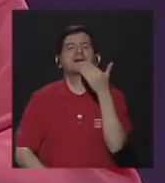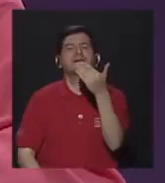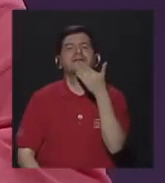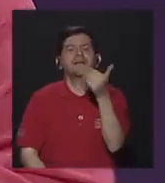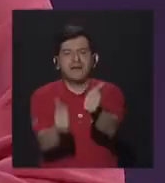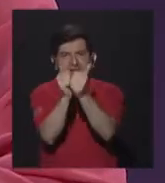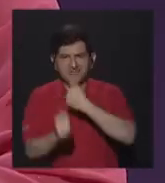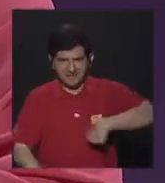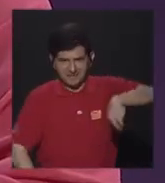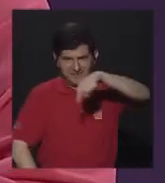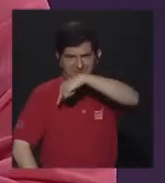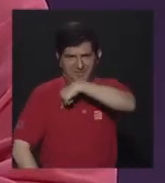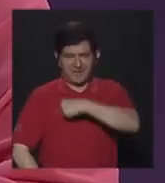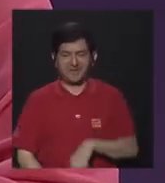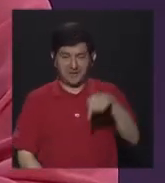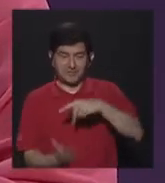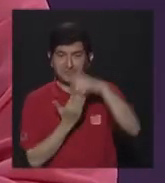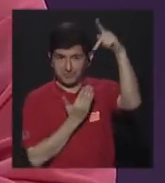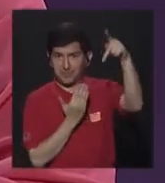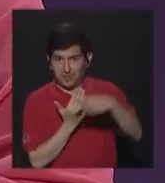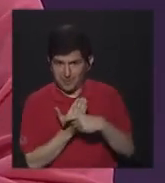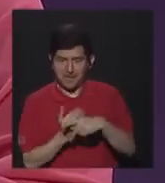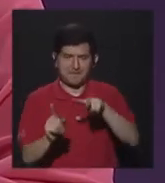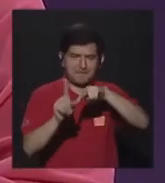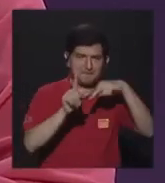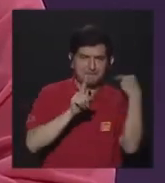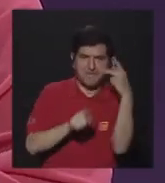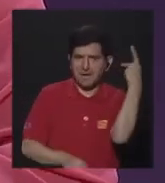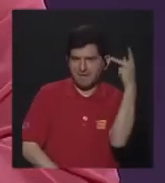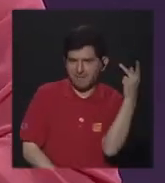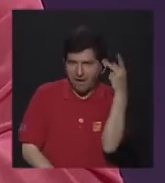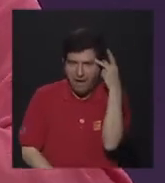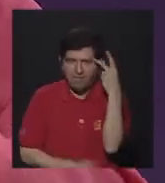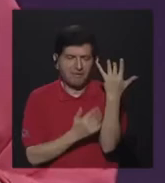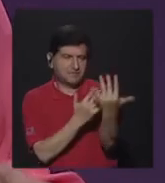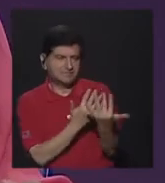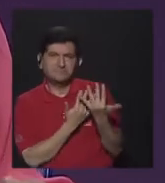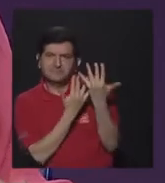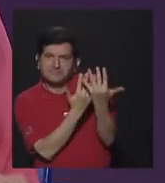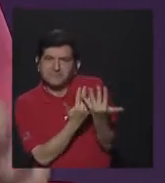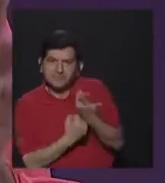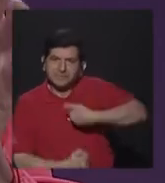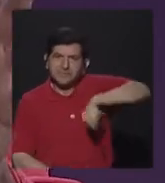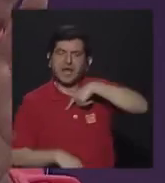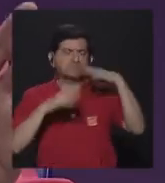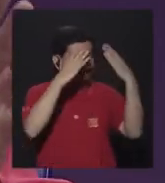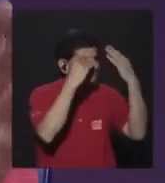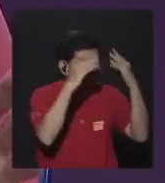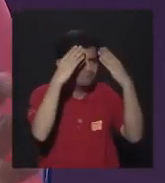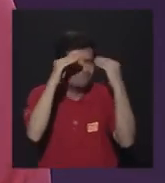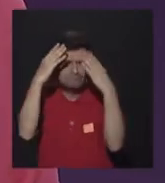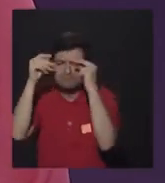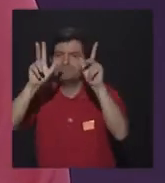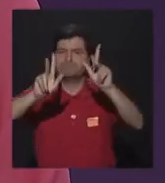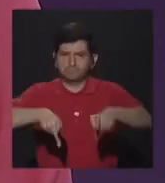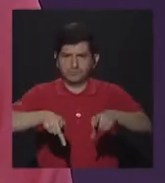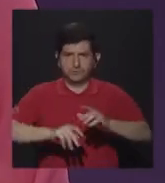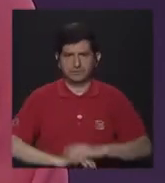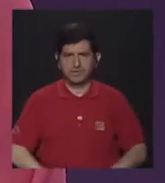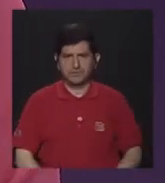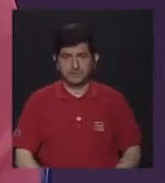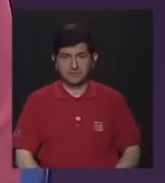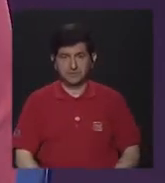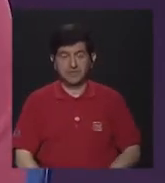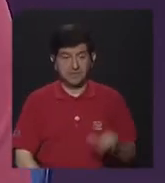acompañarnos en este programa miradas políticas esperamos esté informar mucho a la gente